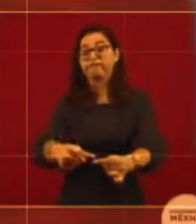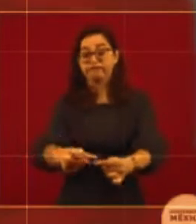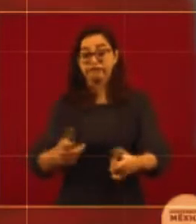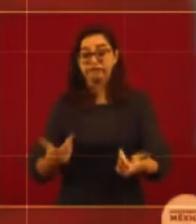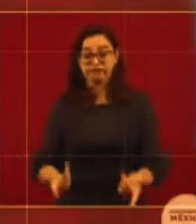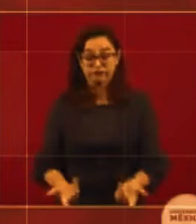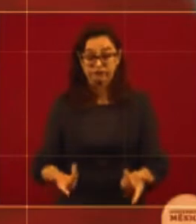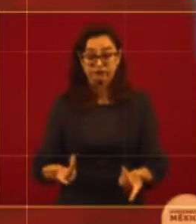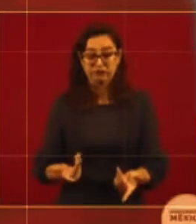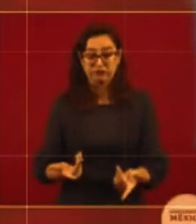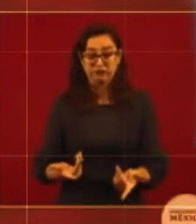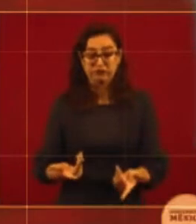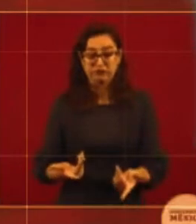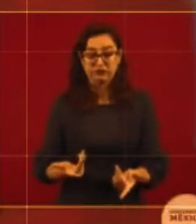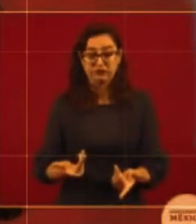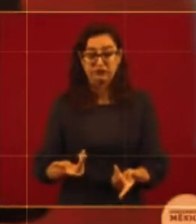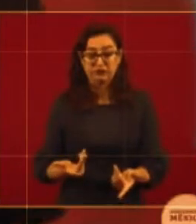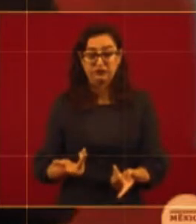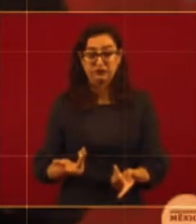salir